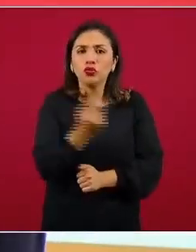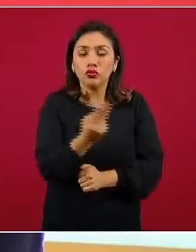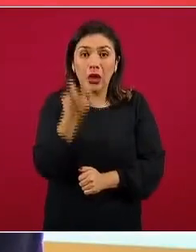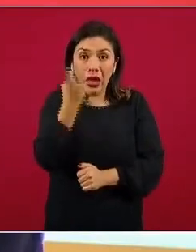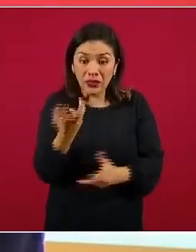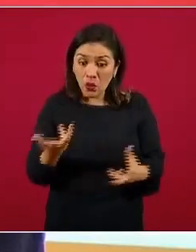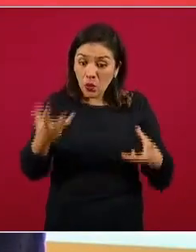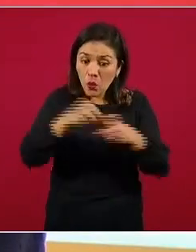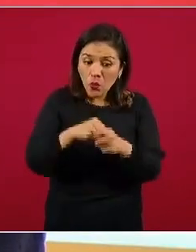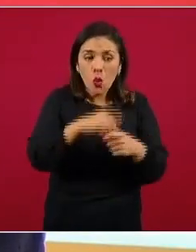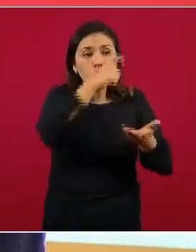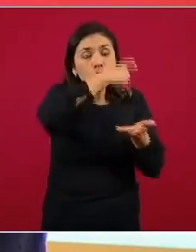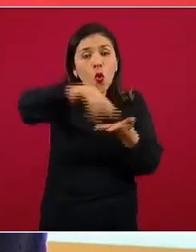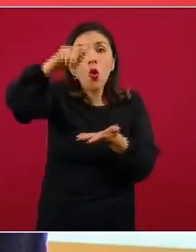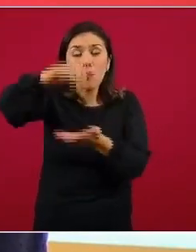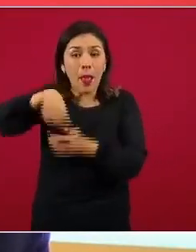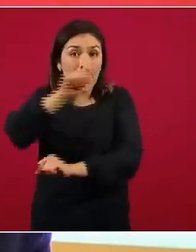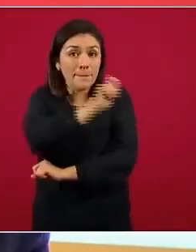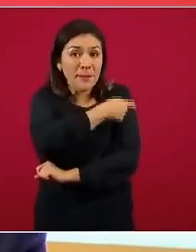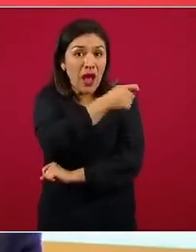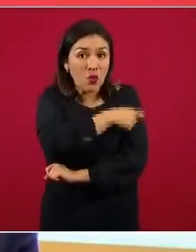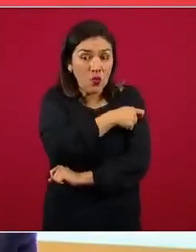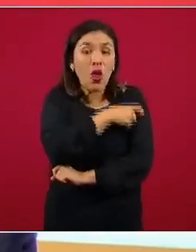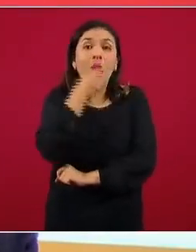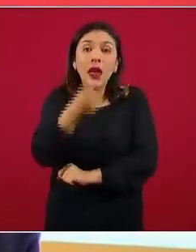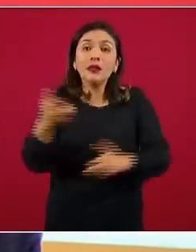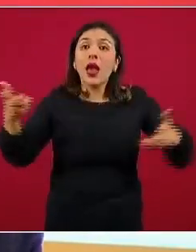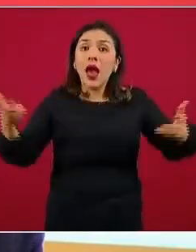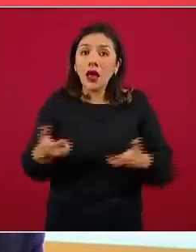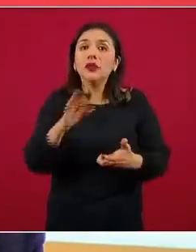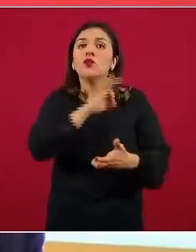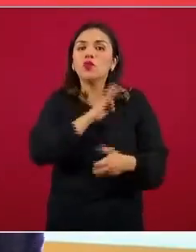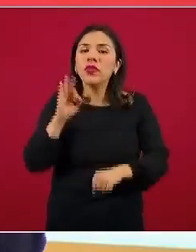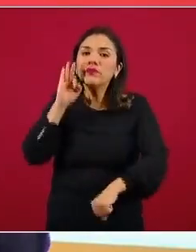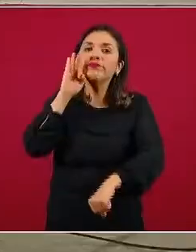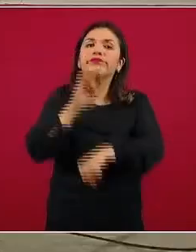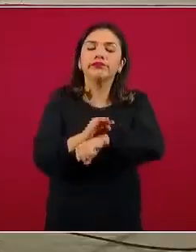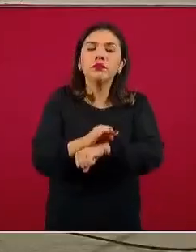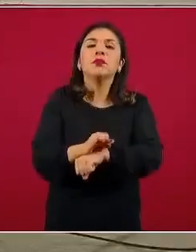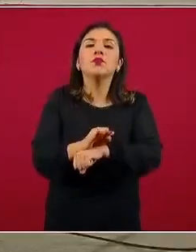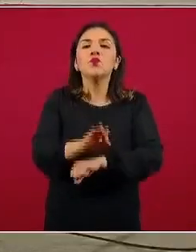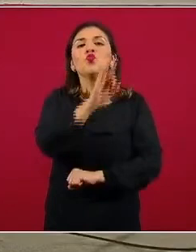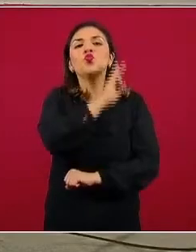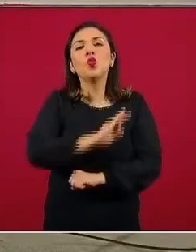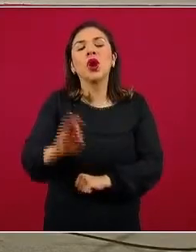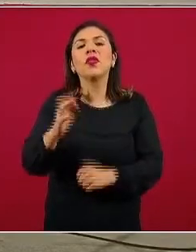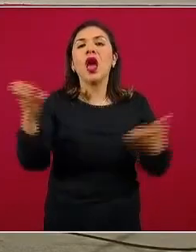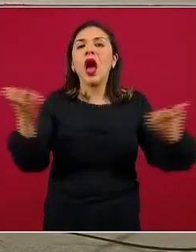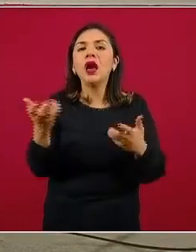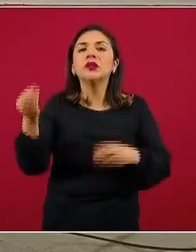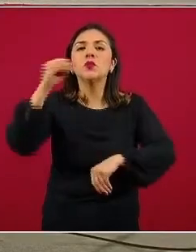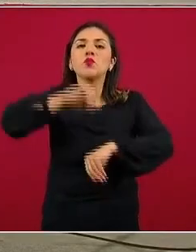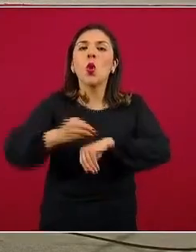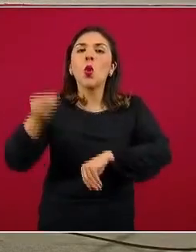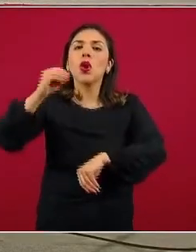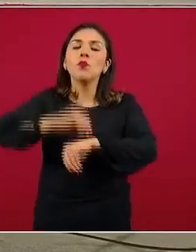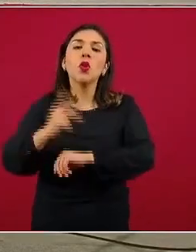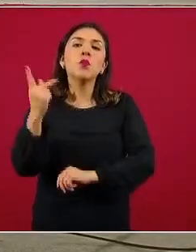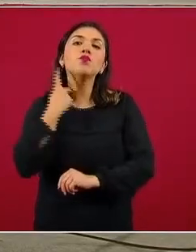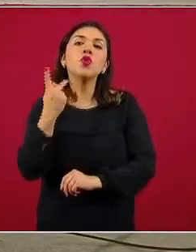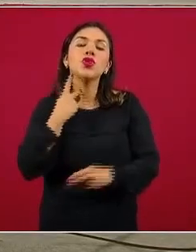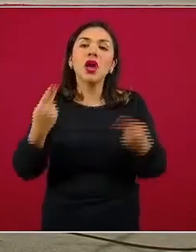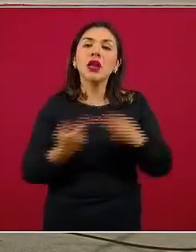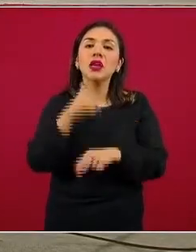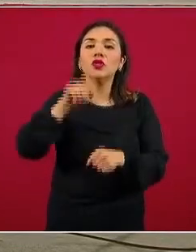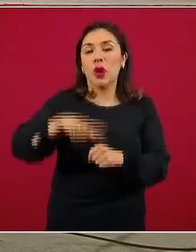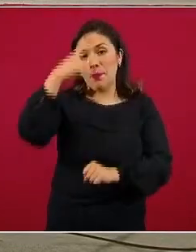conjunto y adquisición de vacunas son las que le darán sustento y permitirán la implementación de esta Política